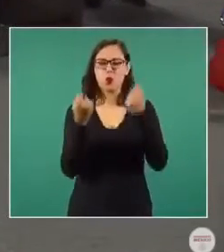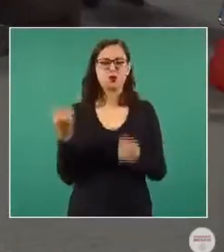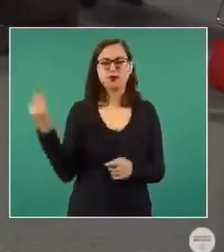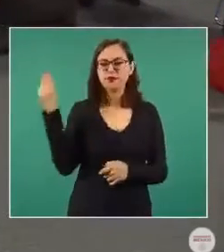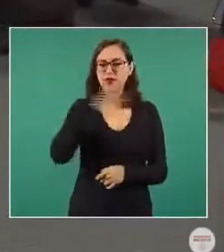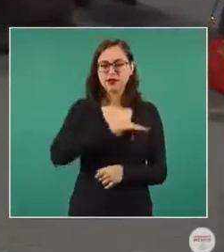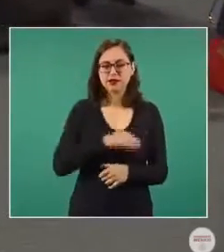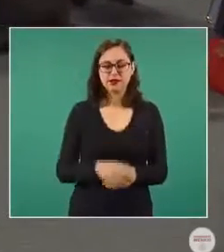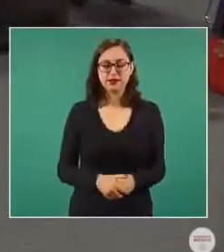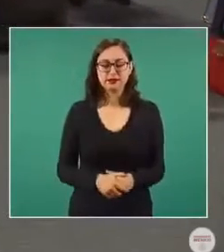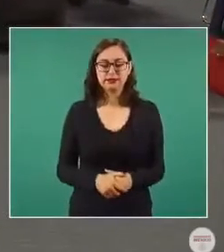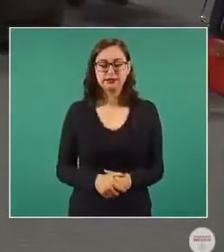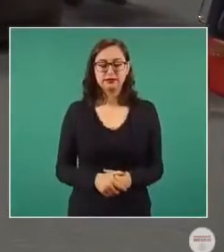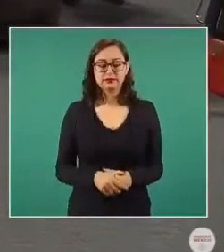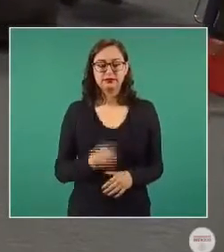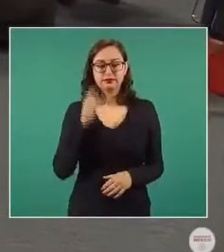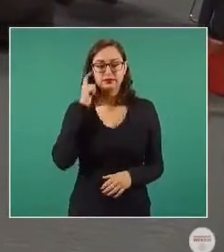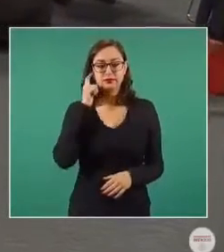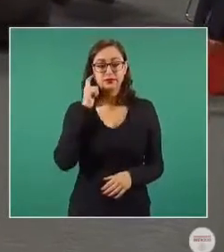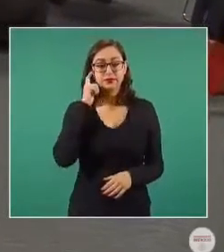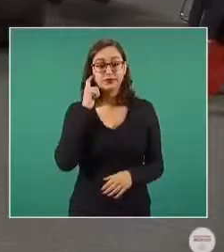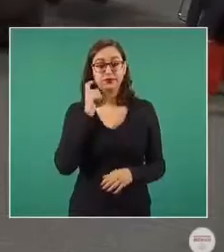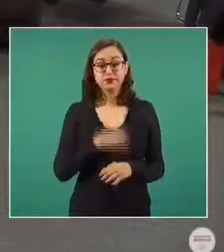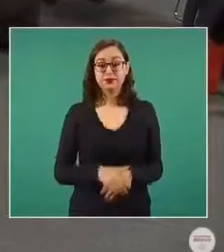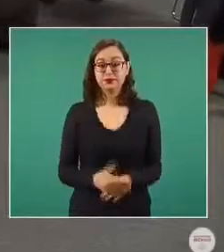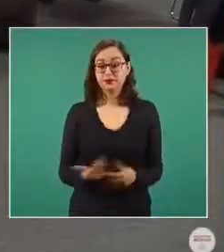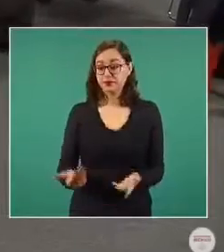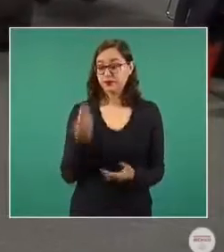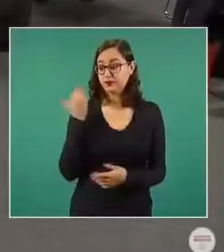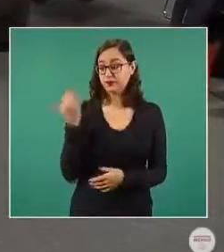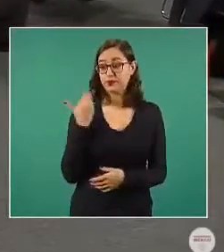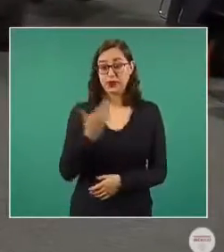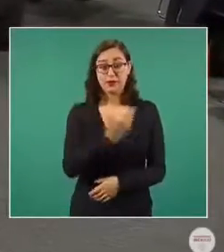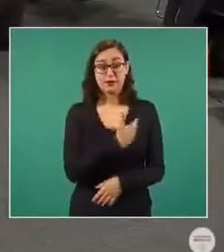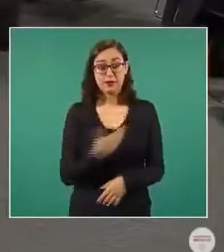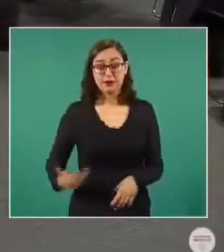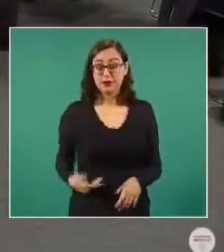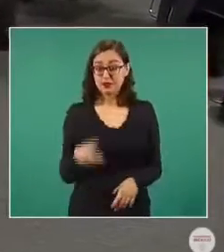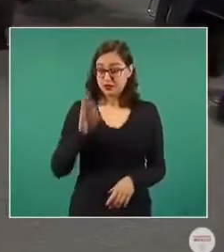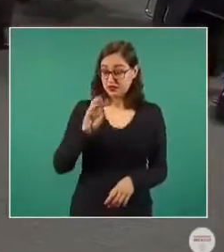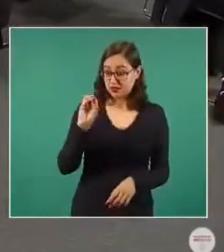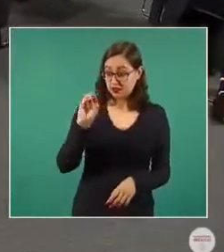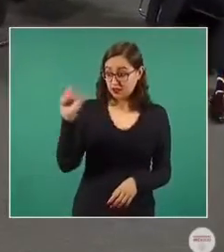Lo del presidente Fox, yo creo que ese sí